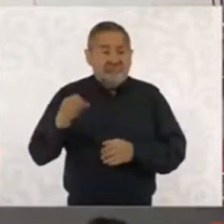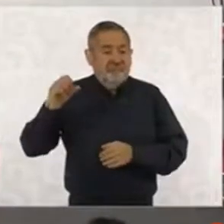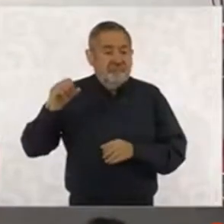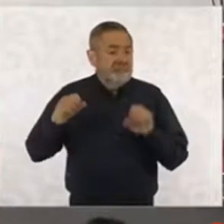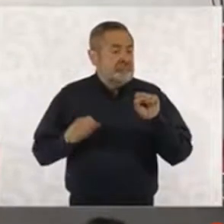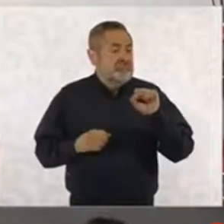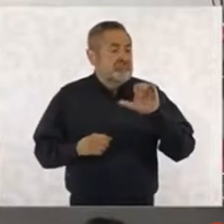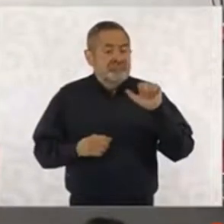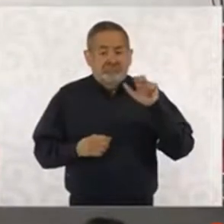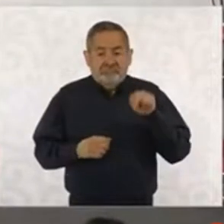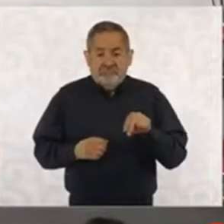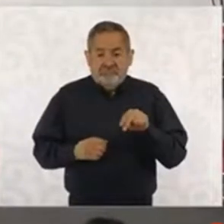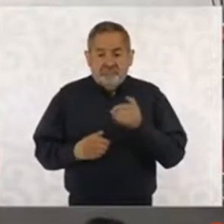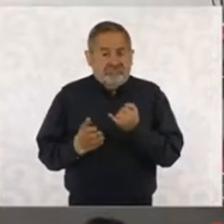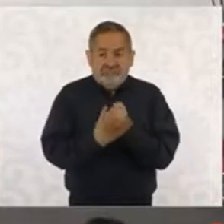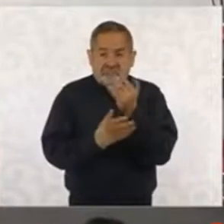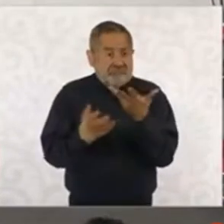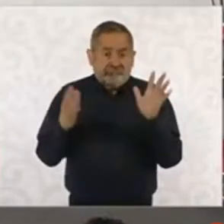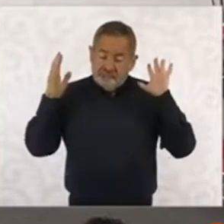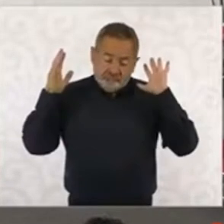Justicia. Por favor, siguiente.